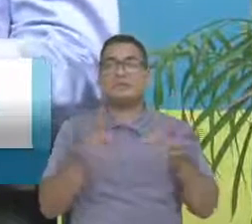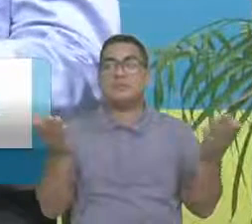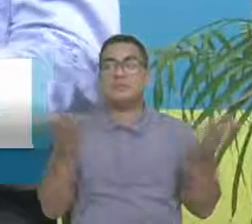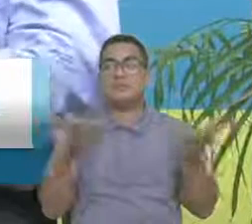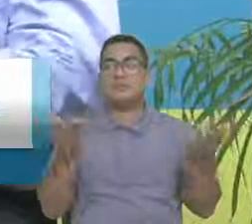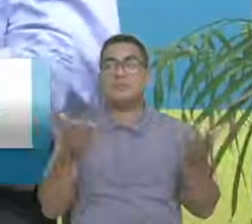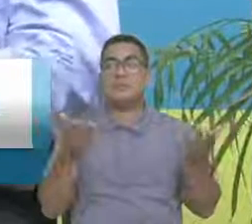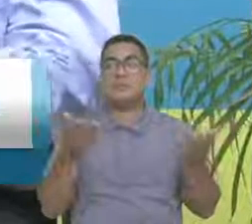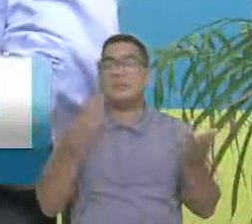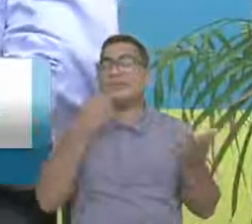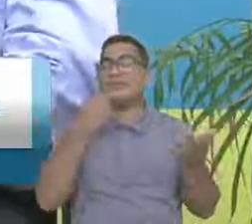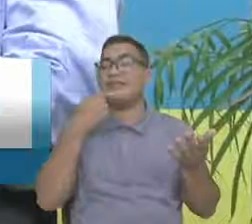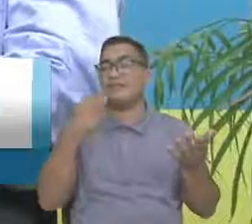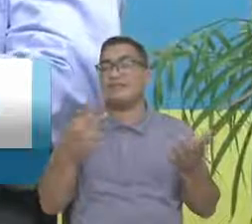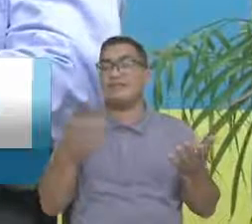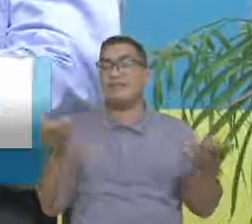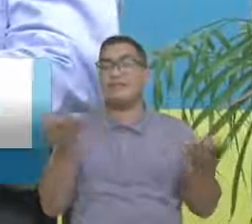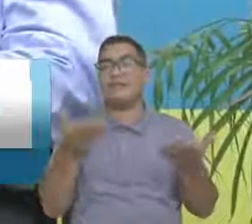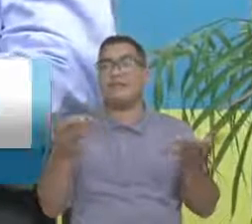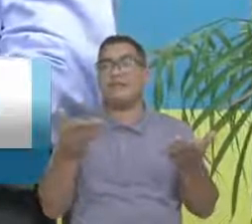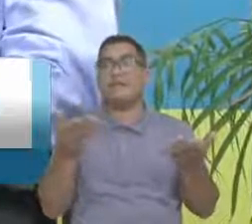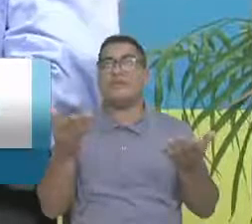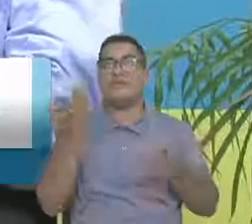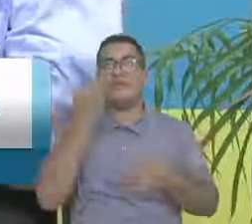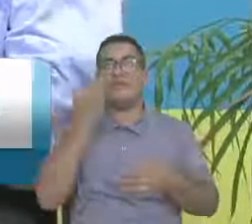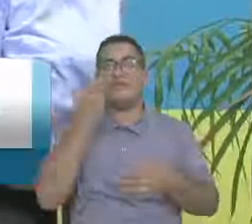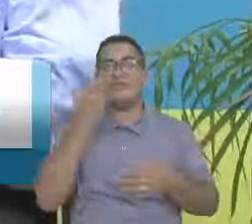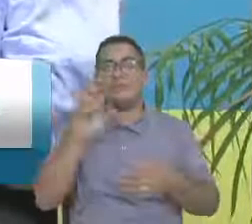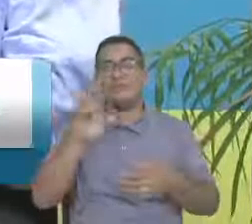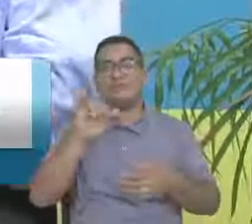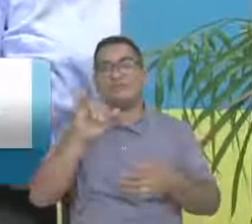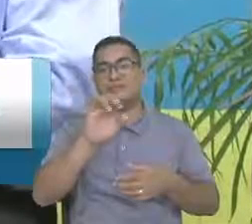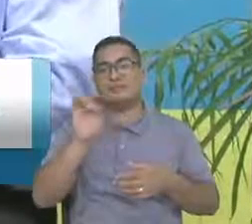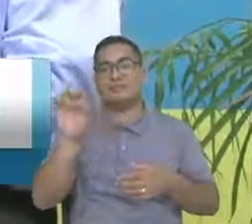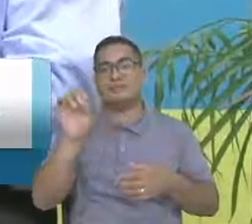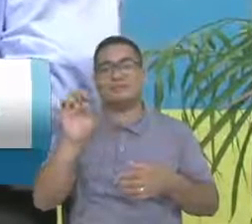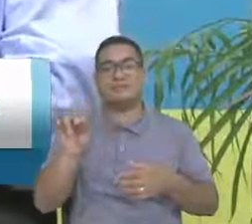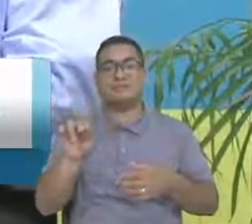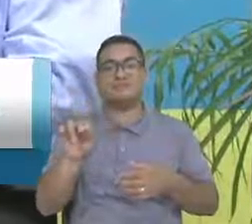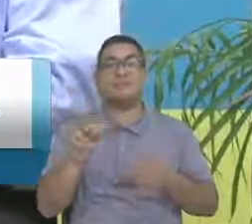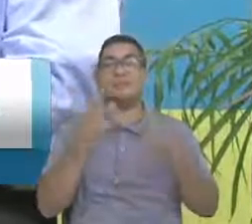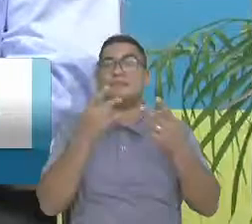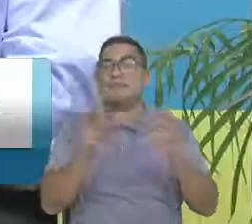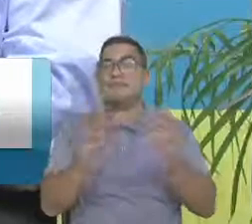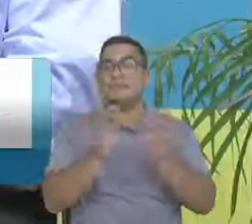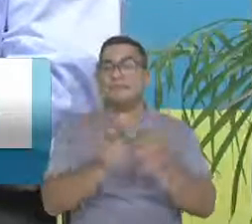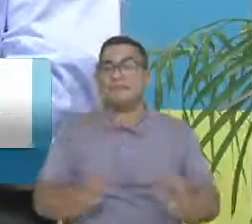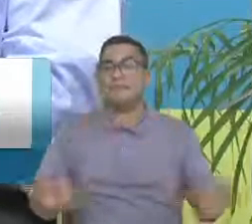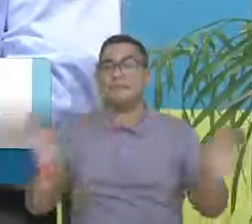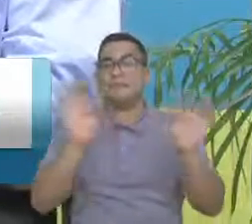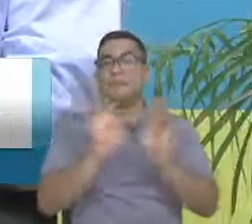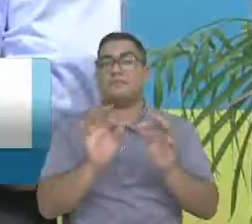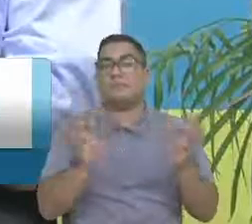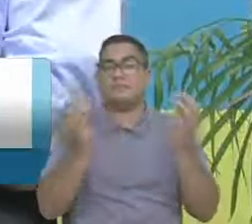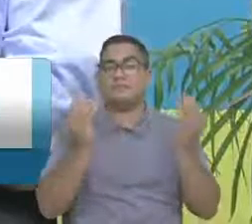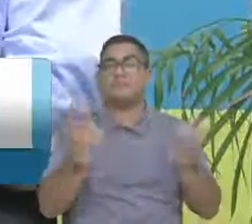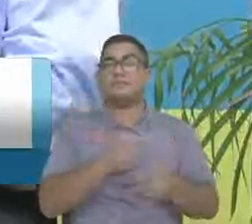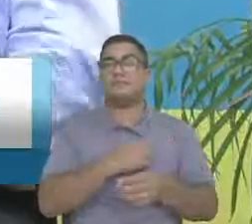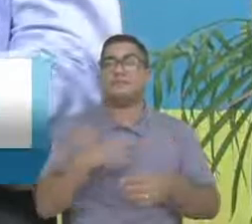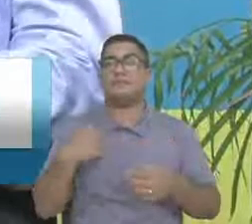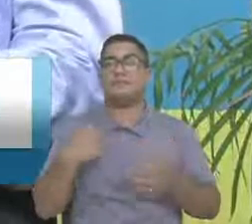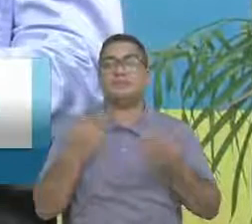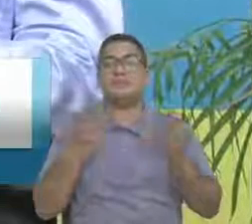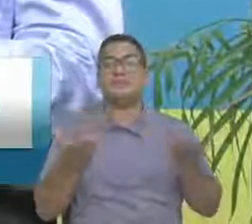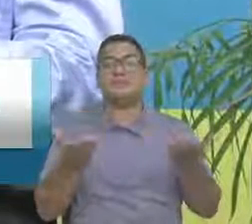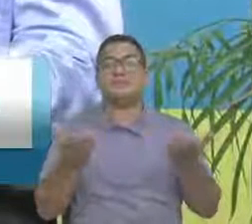están en este grupo de pacientes en relación a enfermedad renal crónica. De hecho, lo más importante que se ha hecho en nuestro